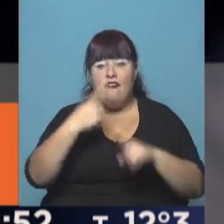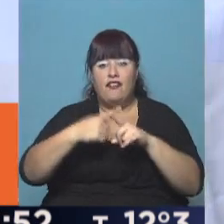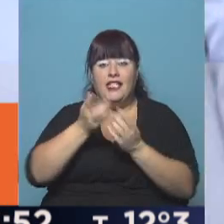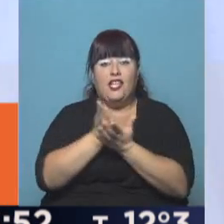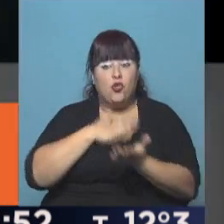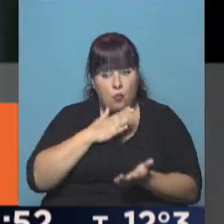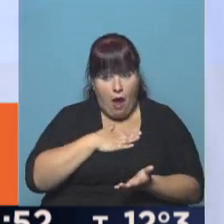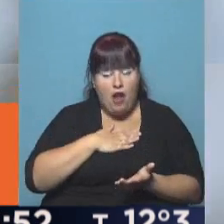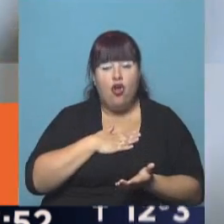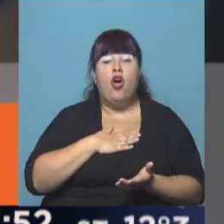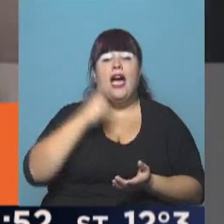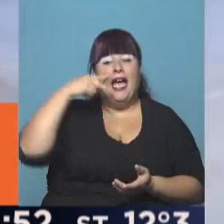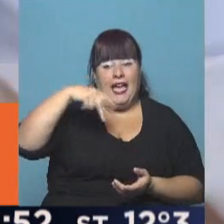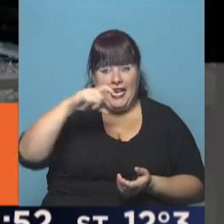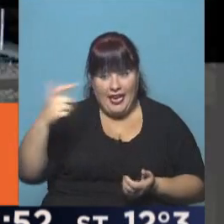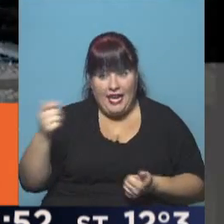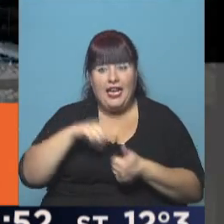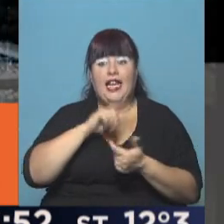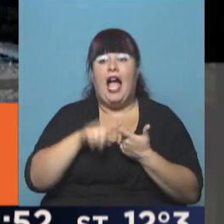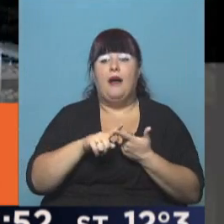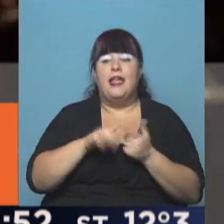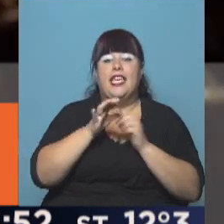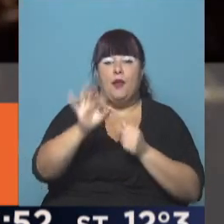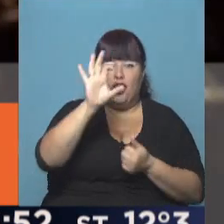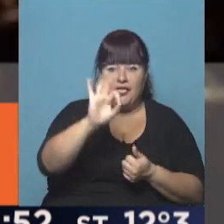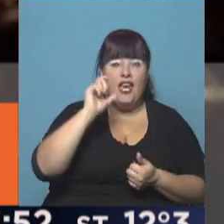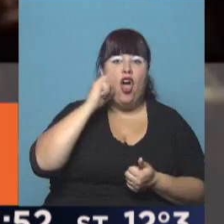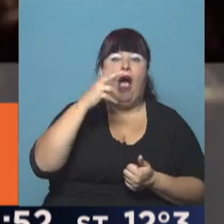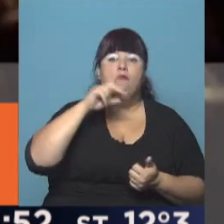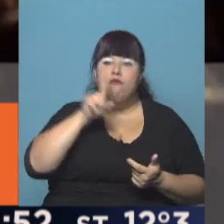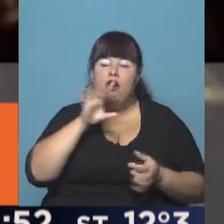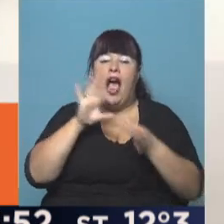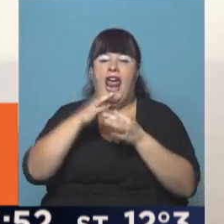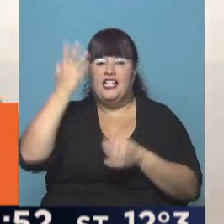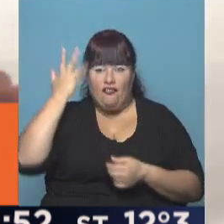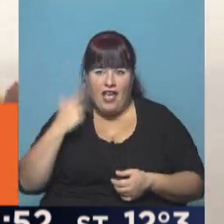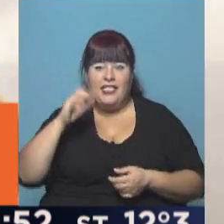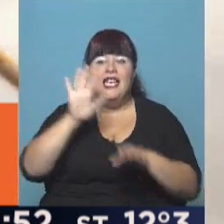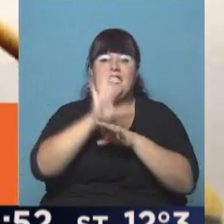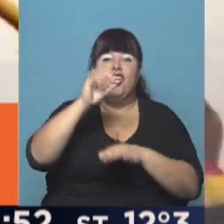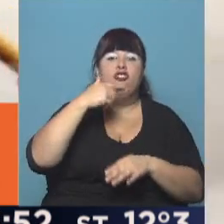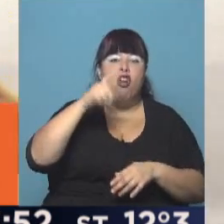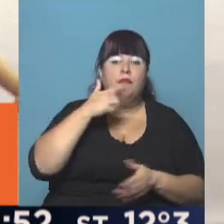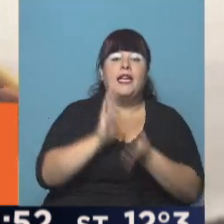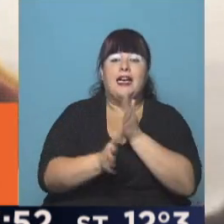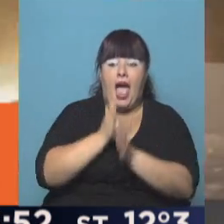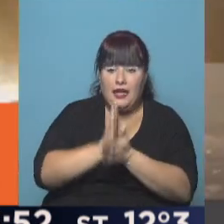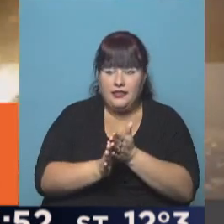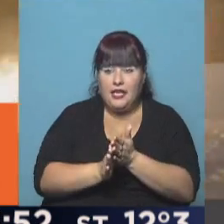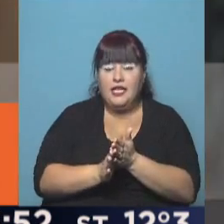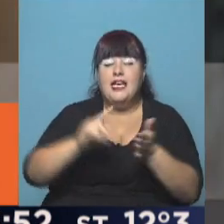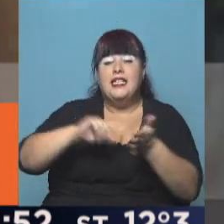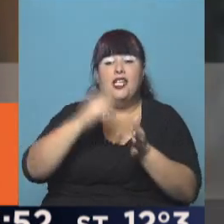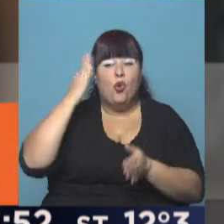Derechos Humanos son el Inca, el Espacio Kilómetro Cero, el Gomón, Alianza Francesa, el Cine Cosmos y con entrada gratuita el